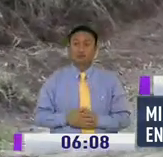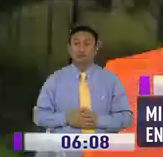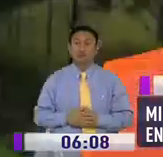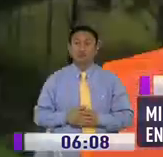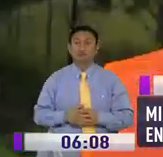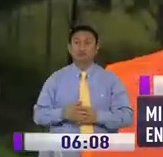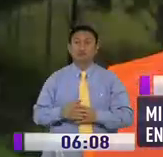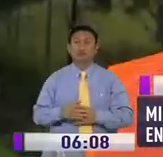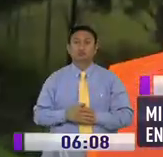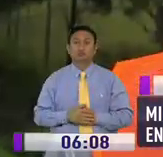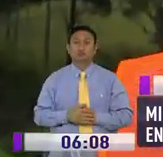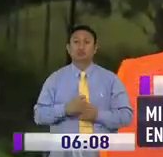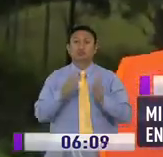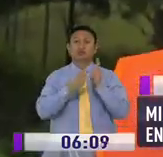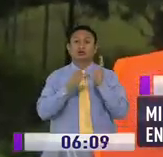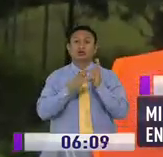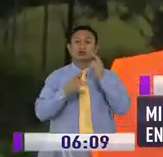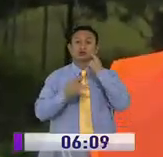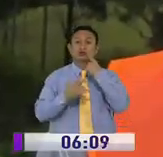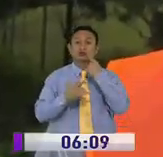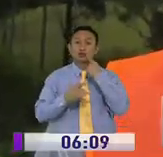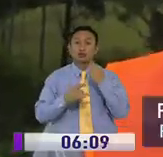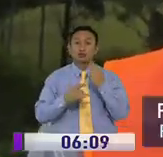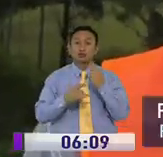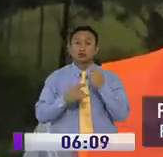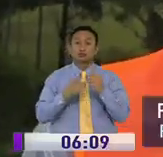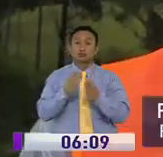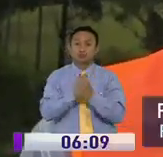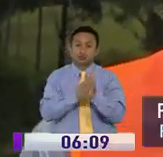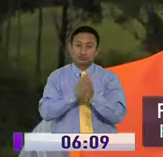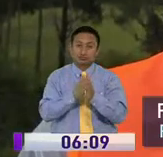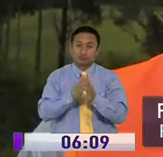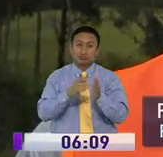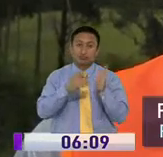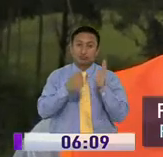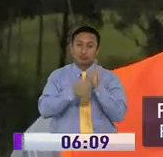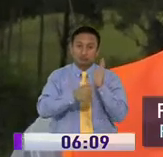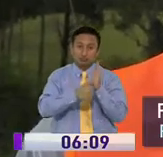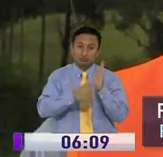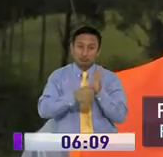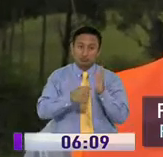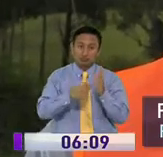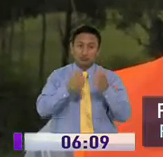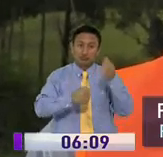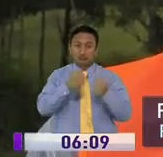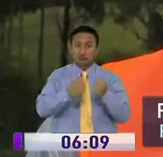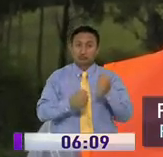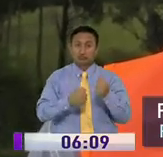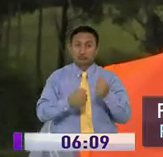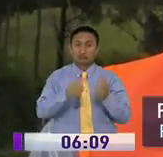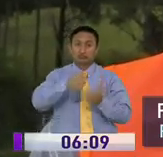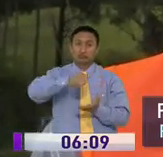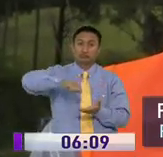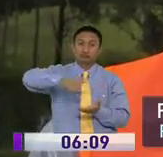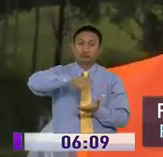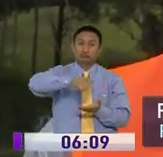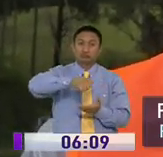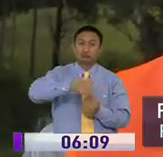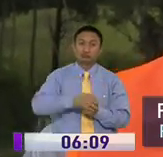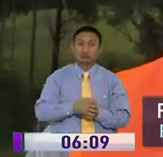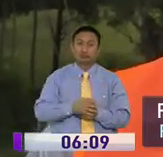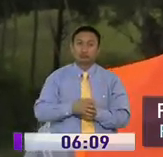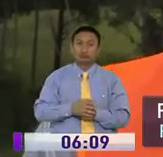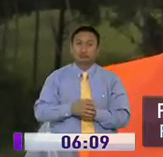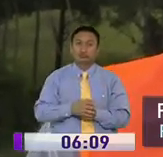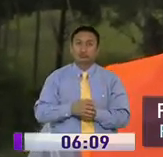inmunológico. Contienen arroz, azúcar, chocolate en polvo, lenteja, leche, atún, raciones